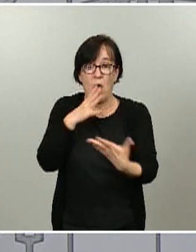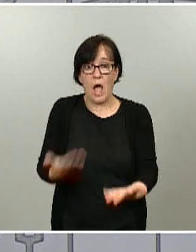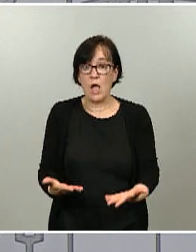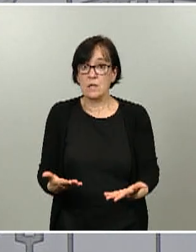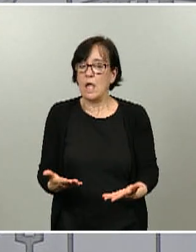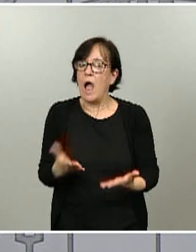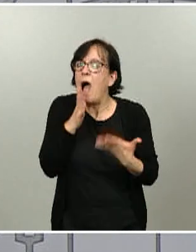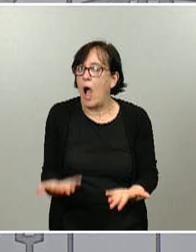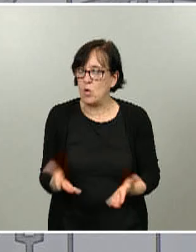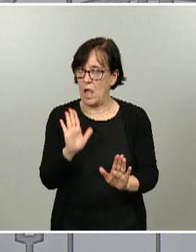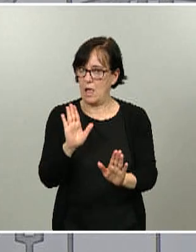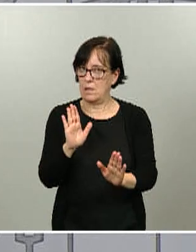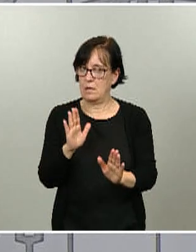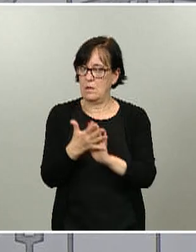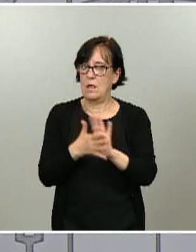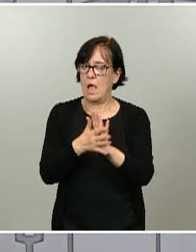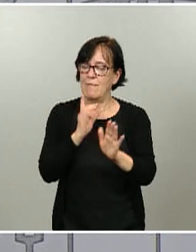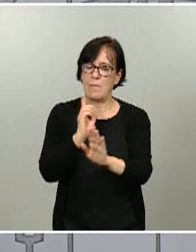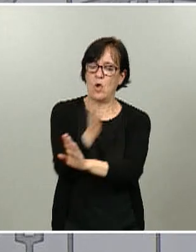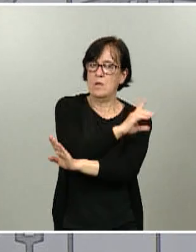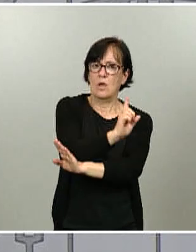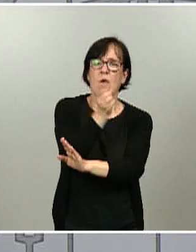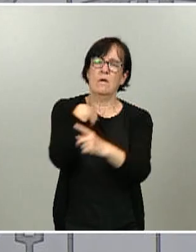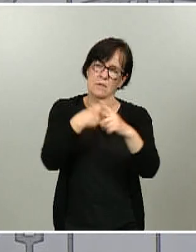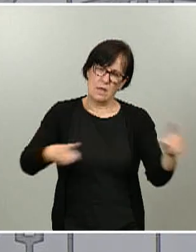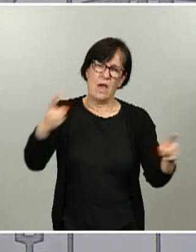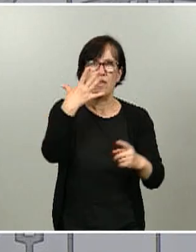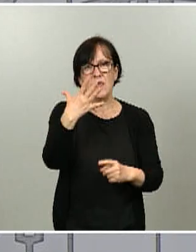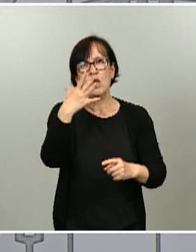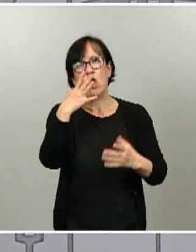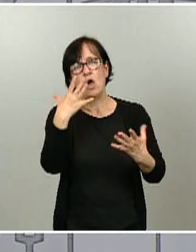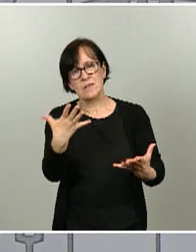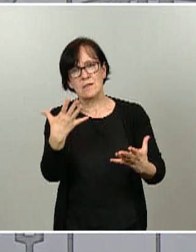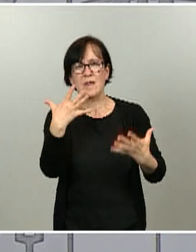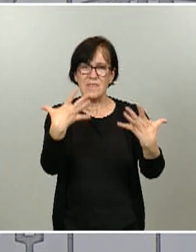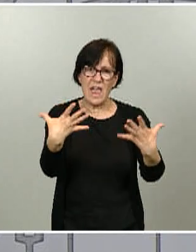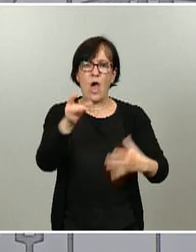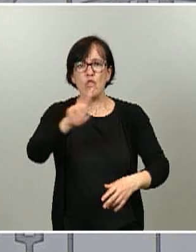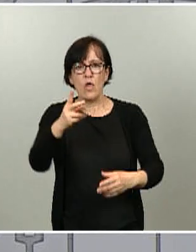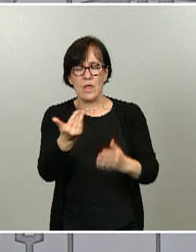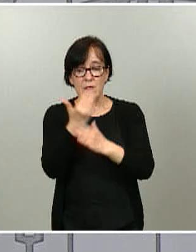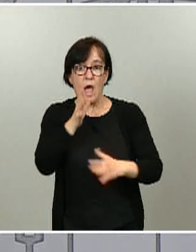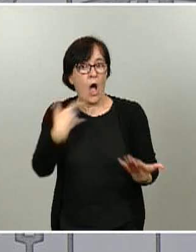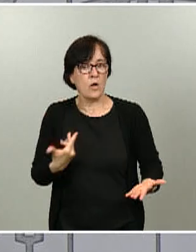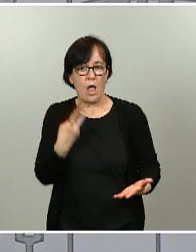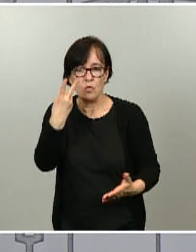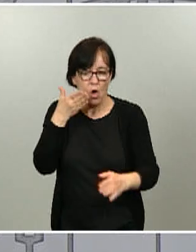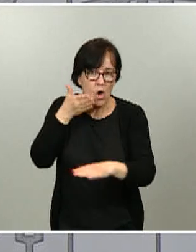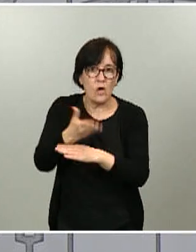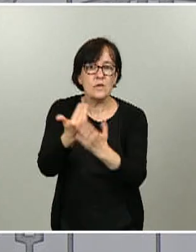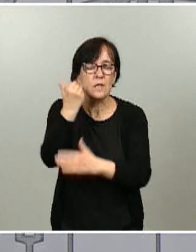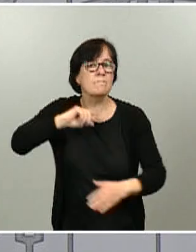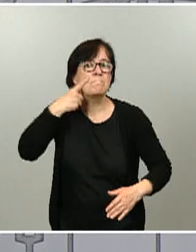Antes sabíamos que era largo, de hasta 5, 6, 10, 12 días. Ahora sabemos que es de 2 días, al menos en los que se han detectado durante la última